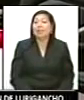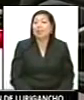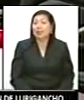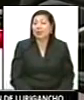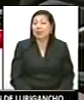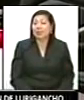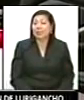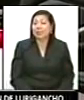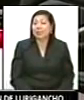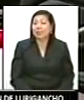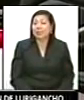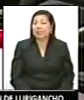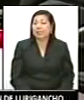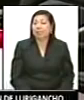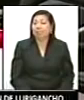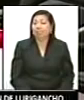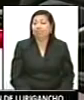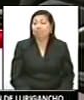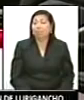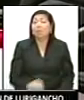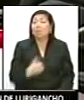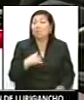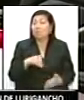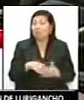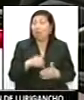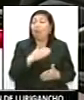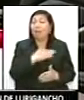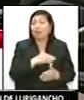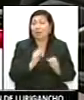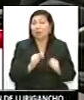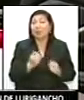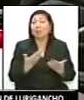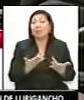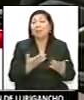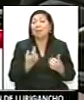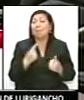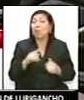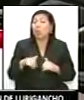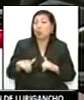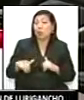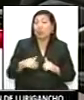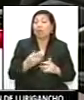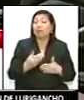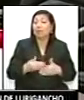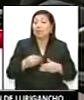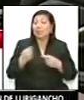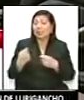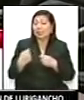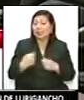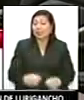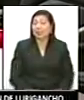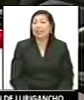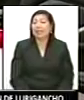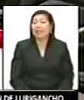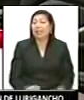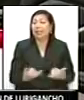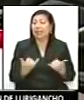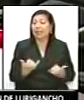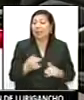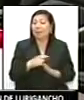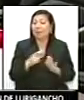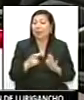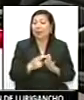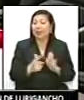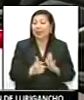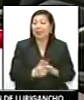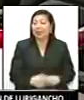presidente, mi voto es a favor y esperamos que sea por unanimidad en pos de la insistencia de este proyecto de